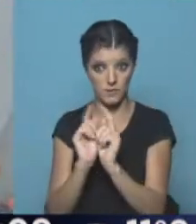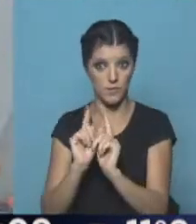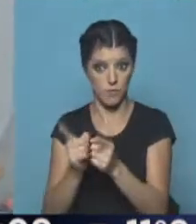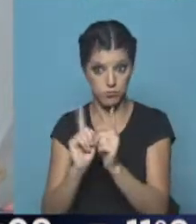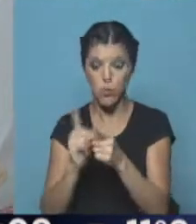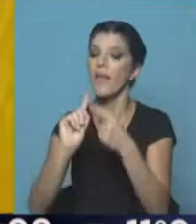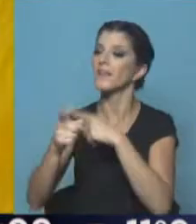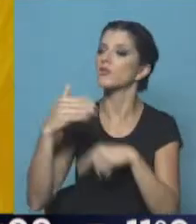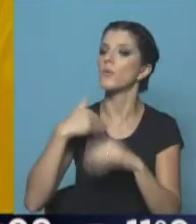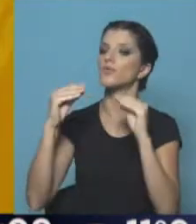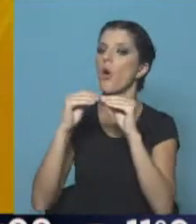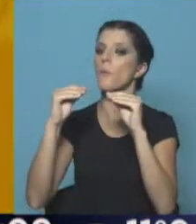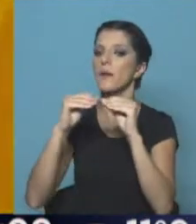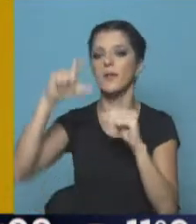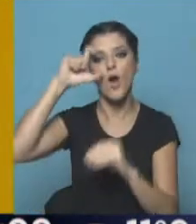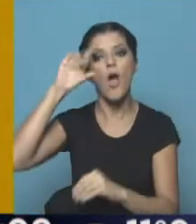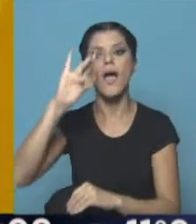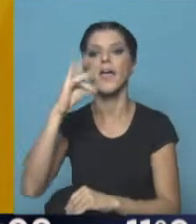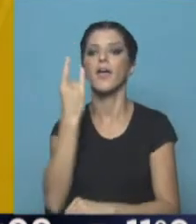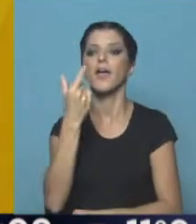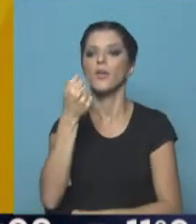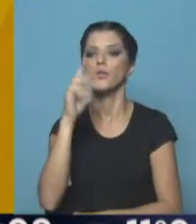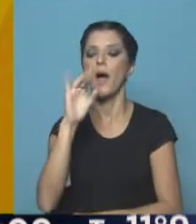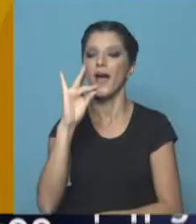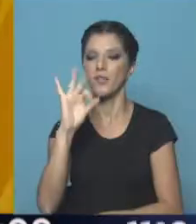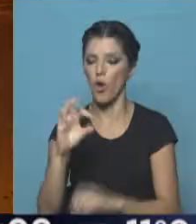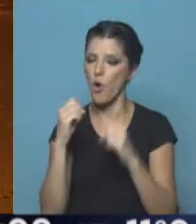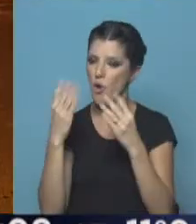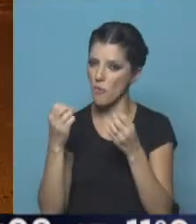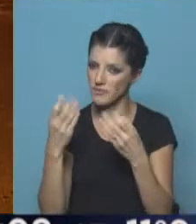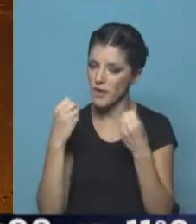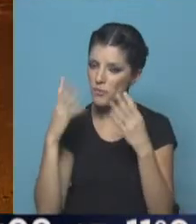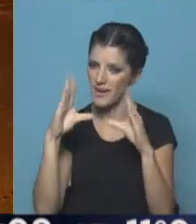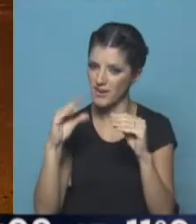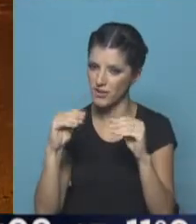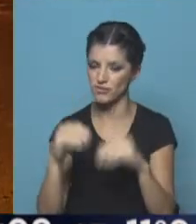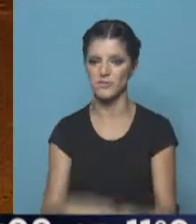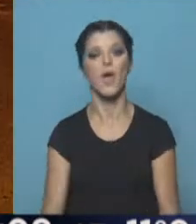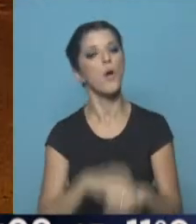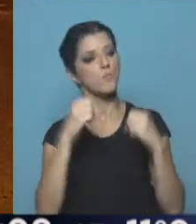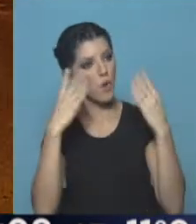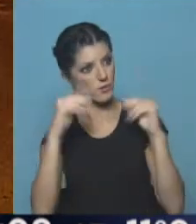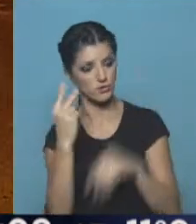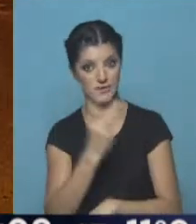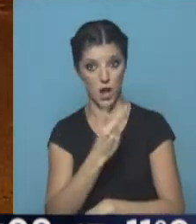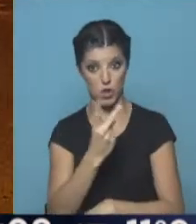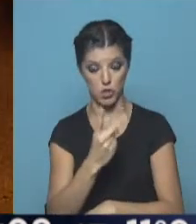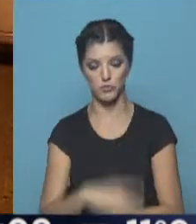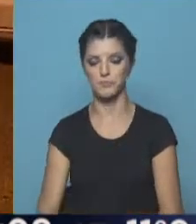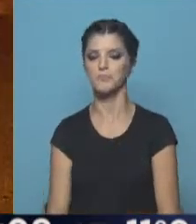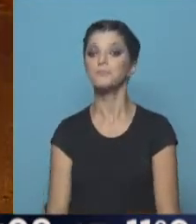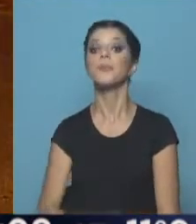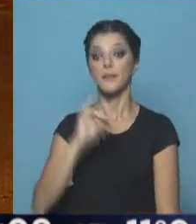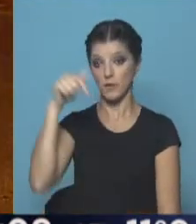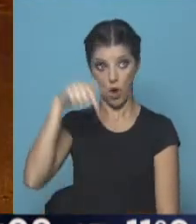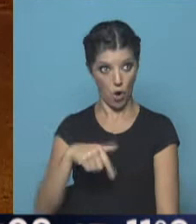Eduardo Salim Saad. Eduardo, ¿cómo estás? Buenas noches. ¿Qué tal? Buenas noches, Gaby y Daniel. Sí, esta tarde se reunieron